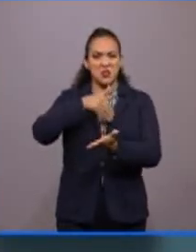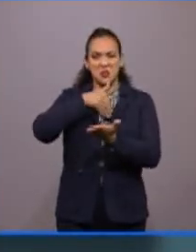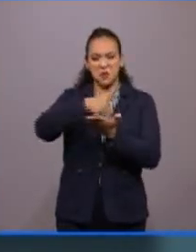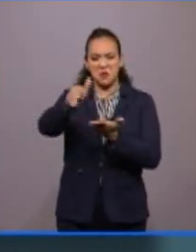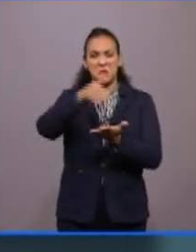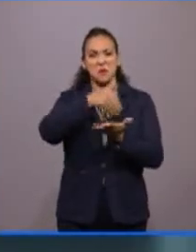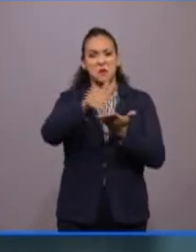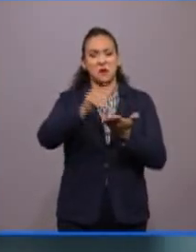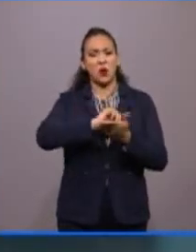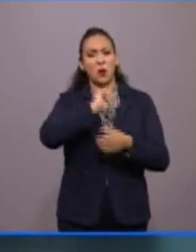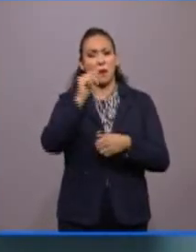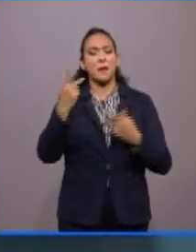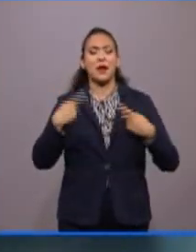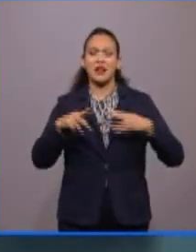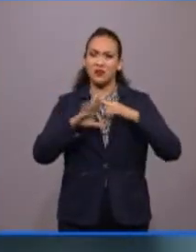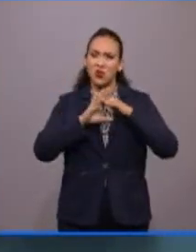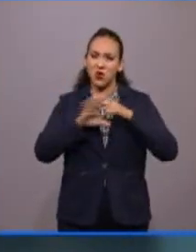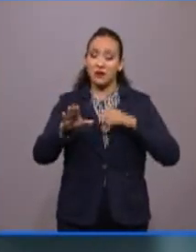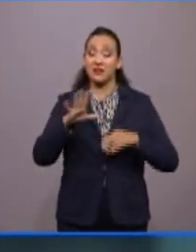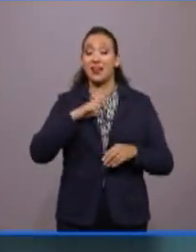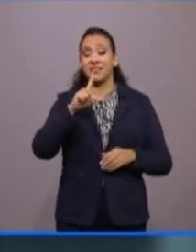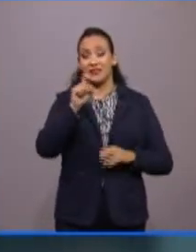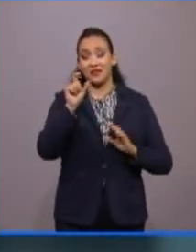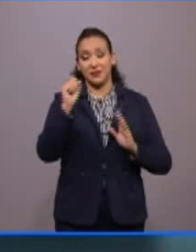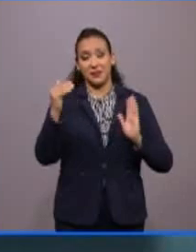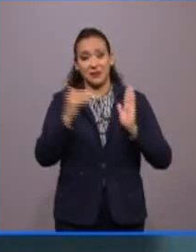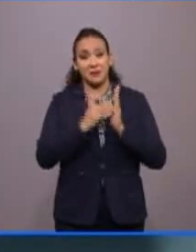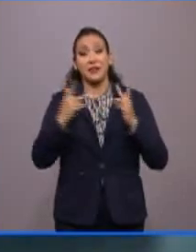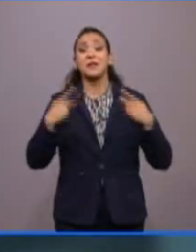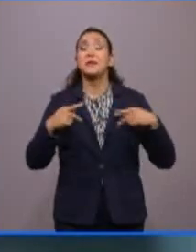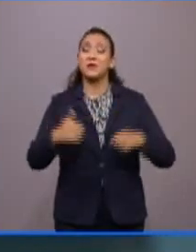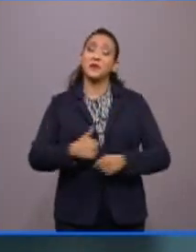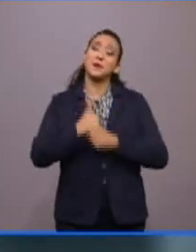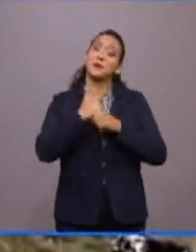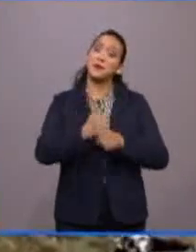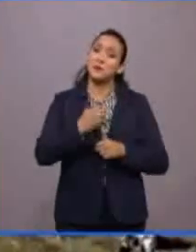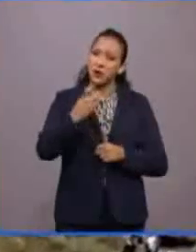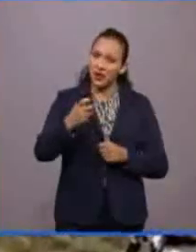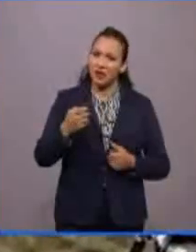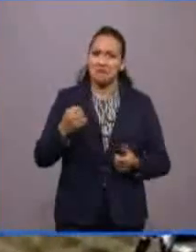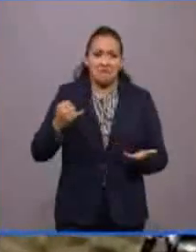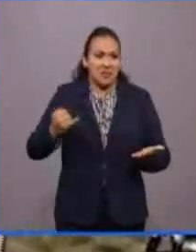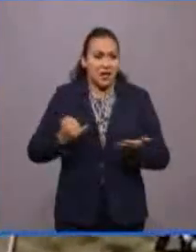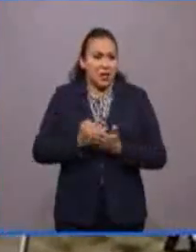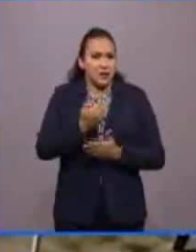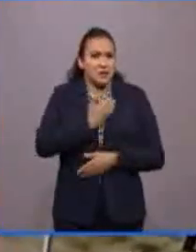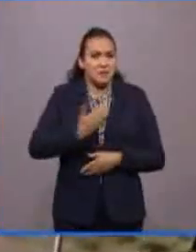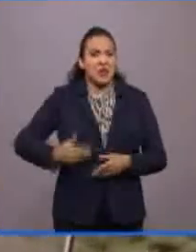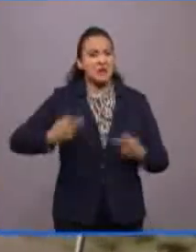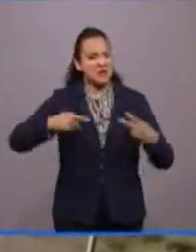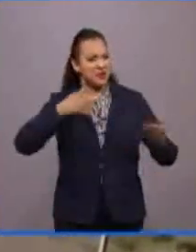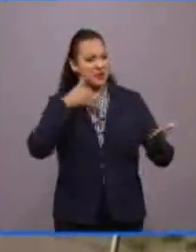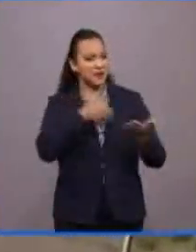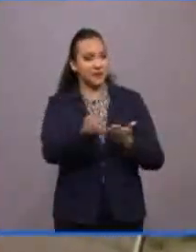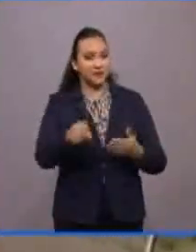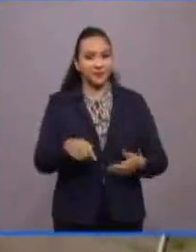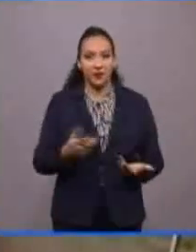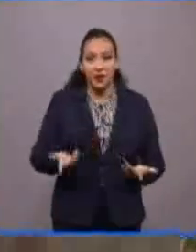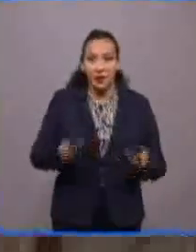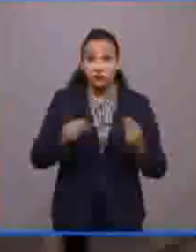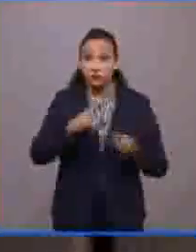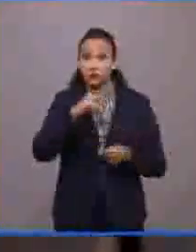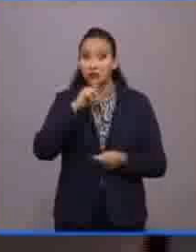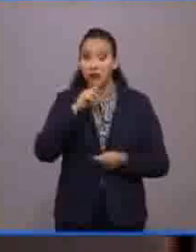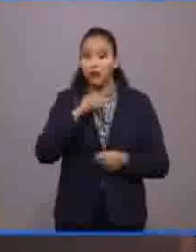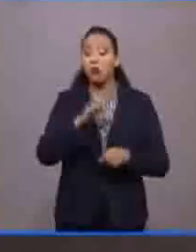hacia terceros países. Se habla de 120,000 personas afectadas por esta situación en lo que va del año, de las cuales preocupa